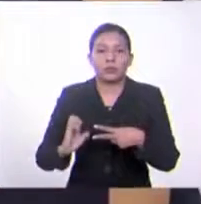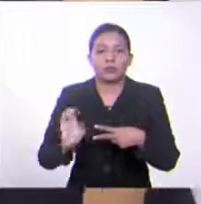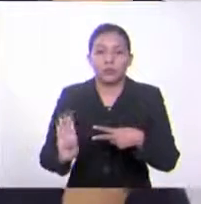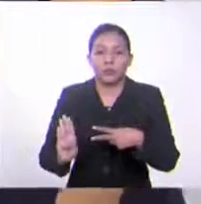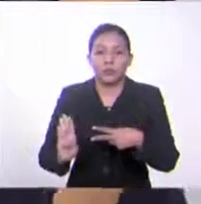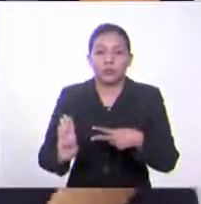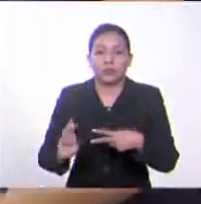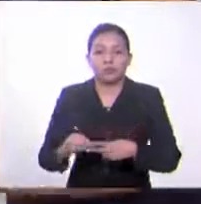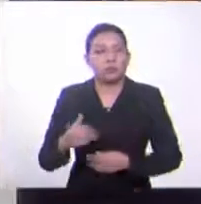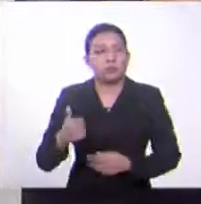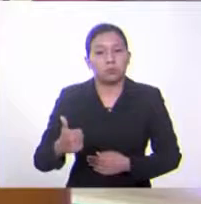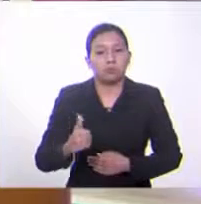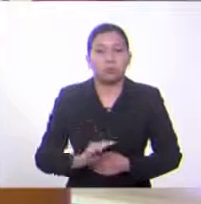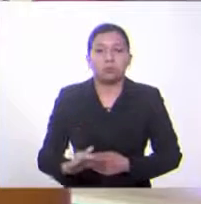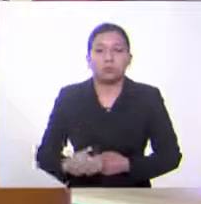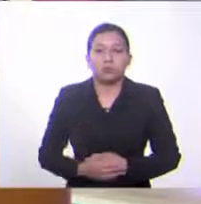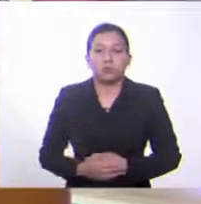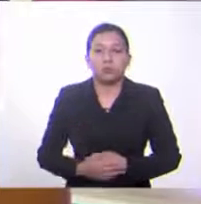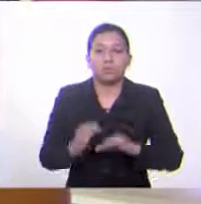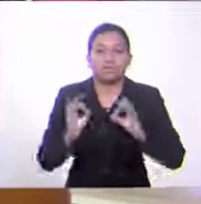Oh, Ahora sí.